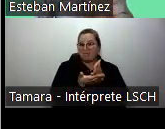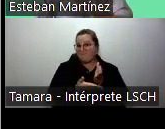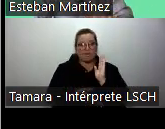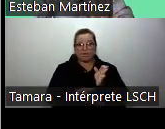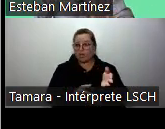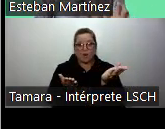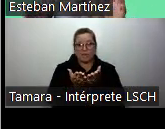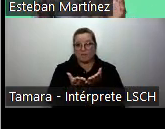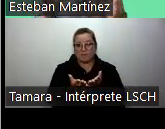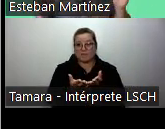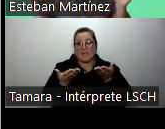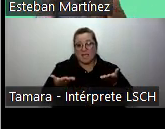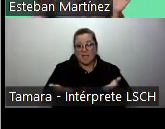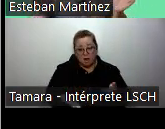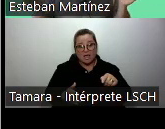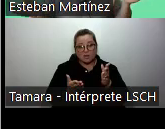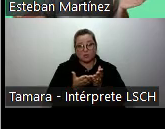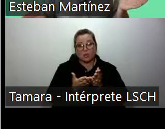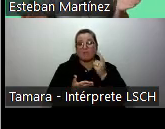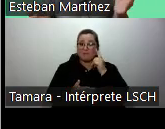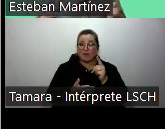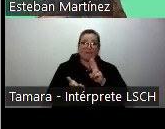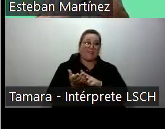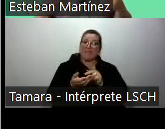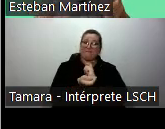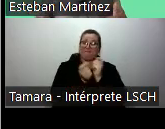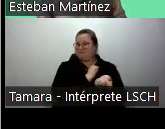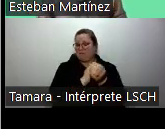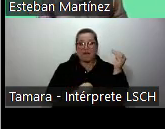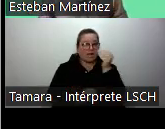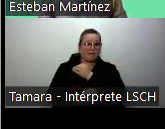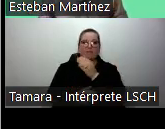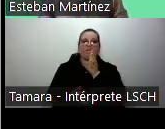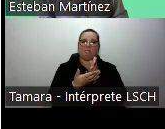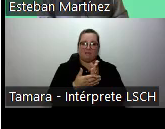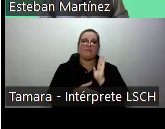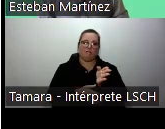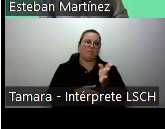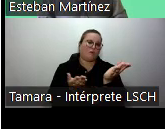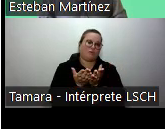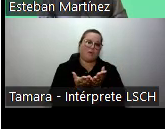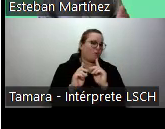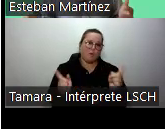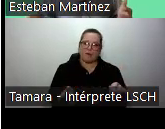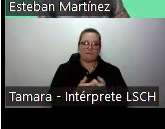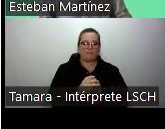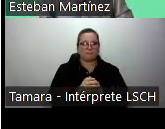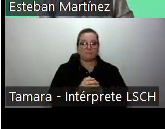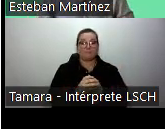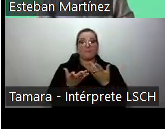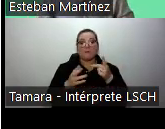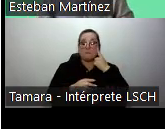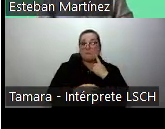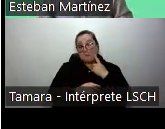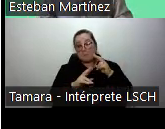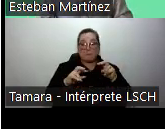eso ahora está estudiando pero la verdad es que todo está cambiando tan rápido que vas a tener que seguir haciéndolo y desde la curiosidad yo te